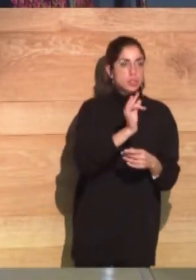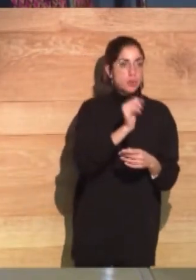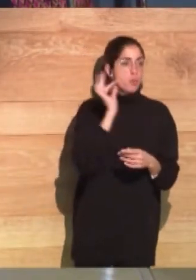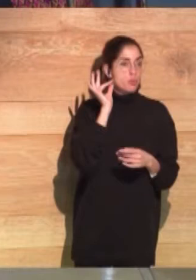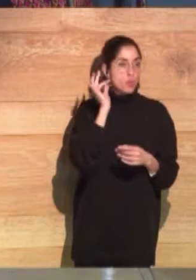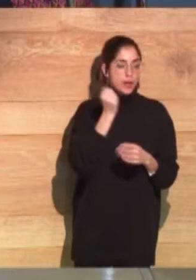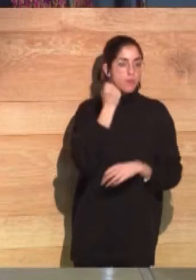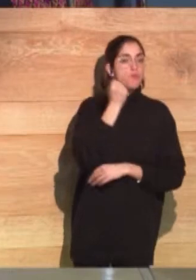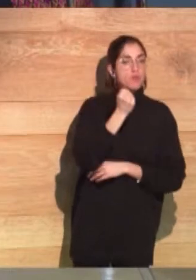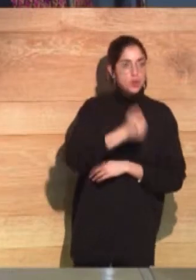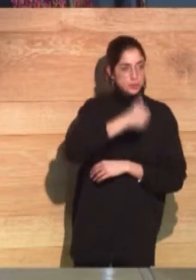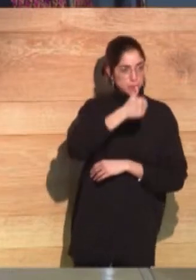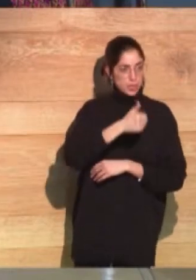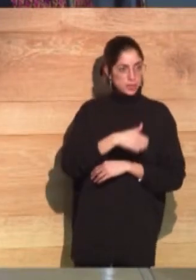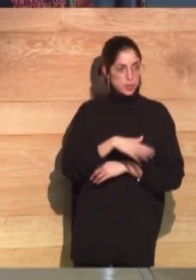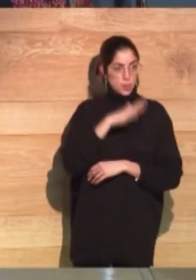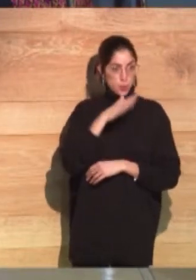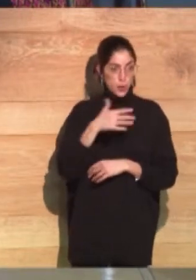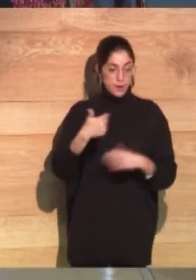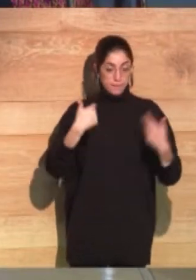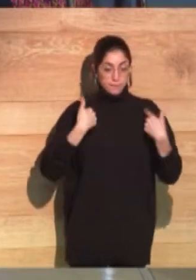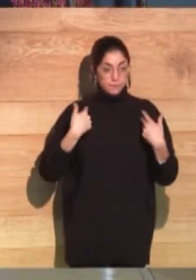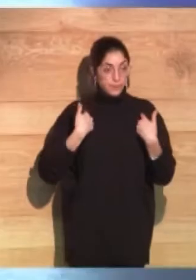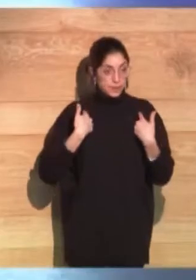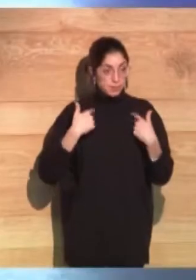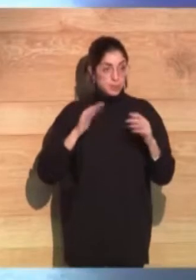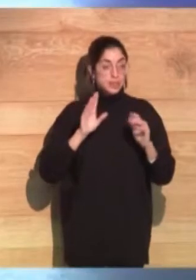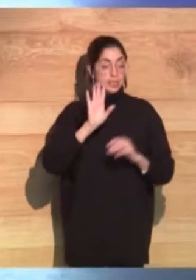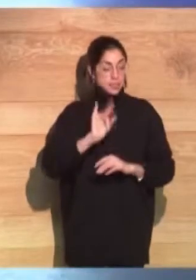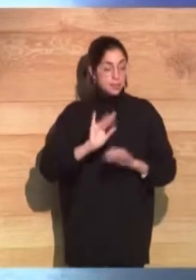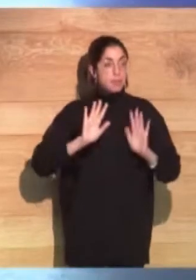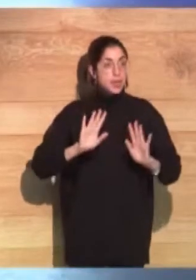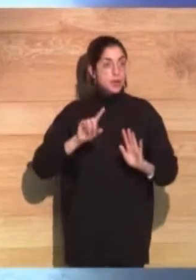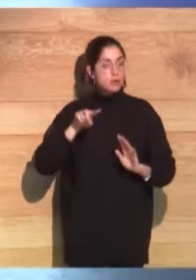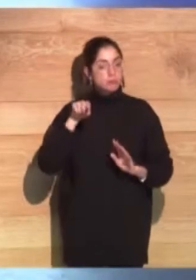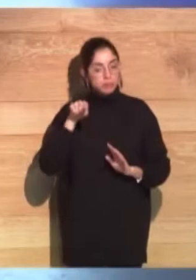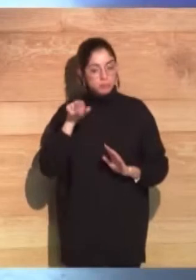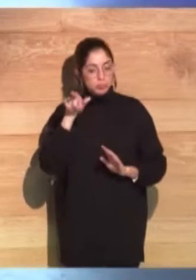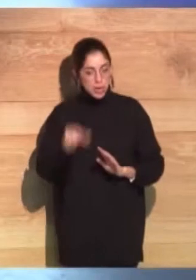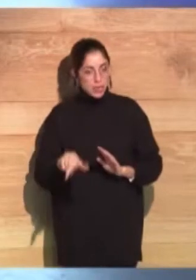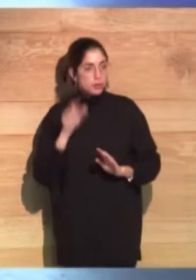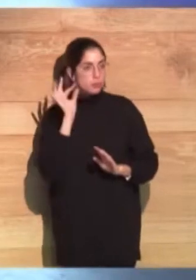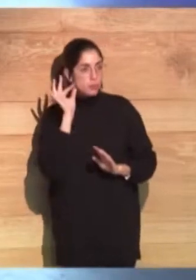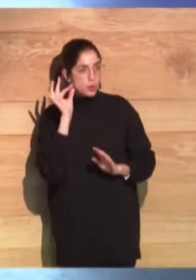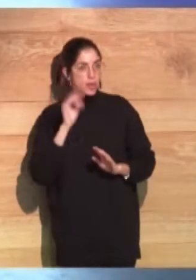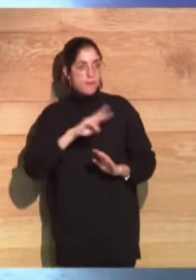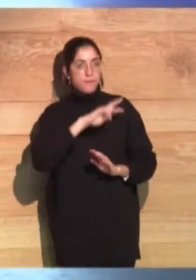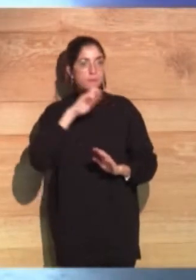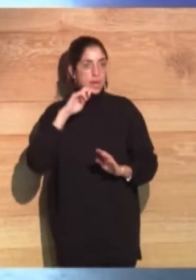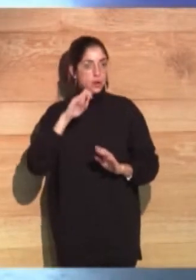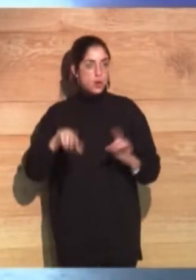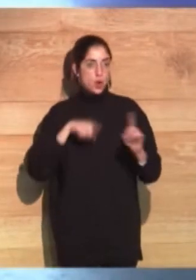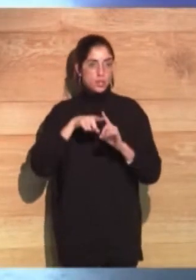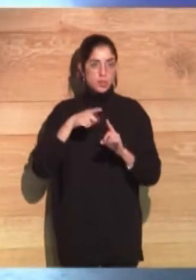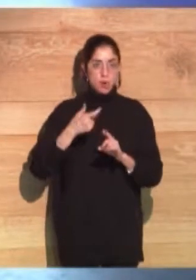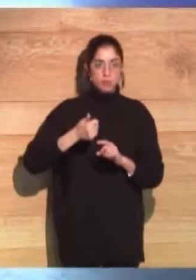y que, aunque sean víctimas, son las primeras que tienen el valor de mantenerse firmes en tiempos